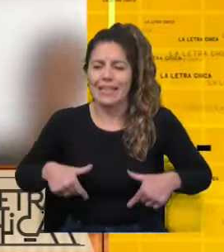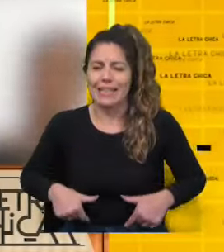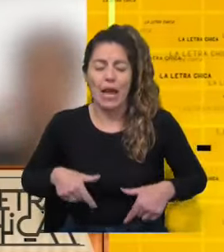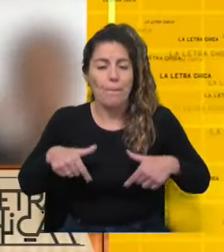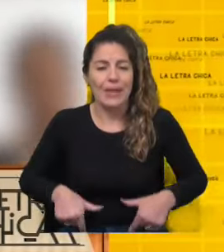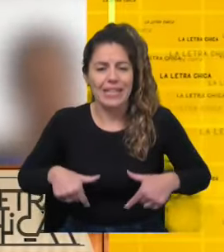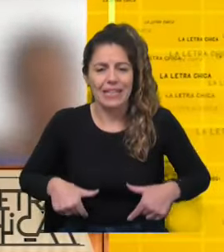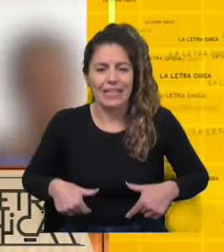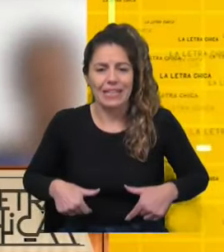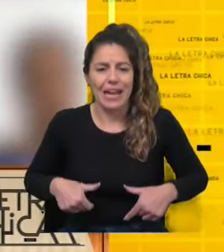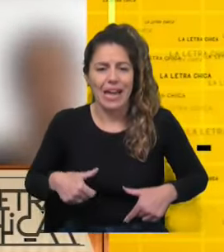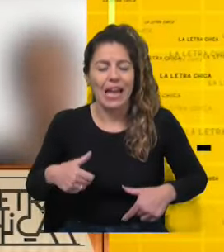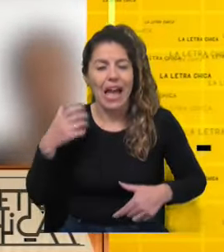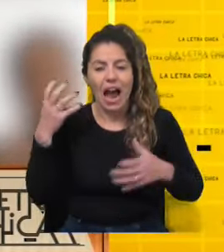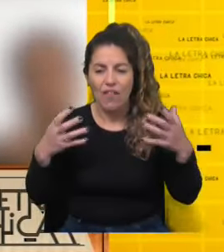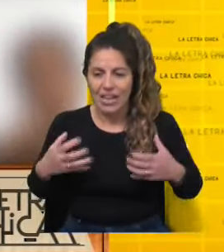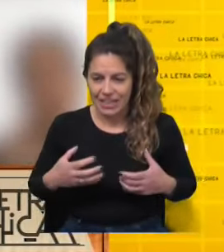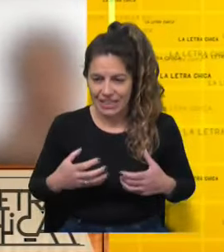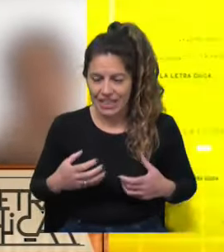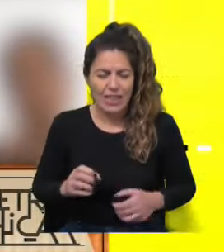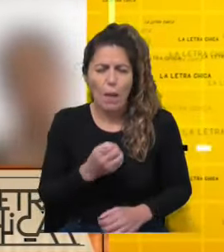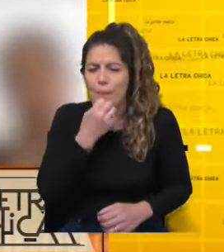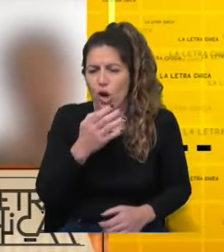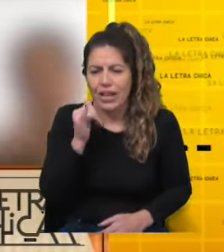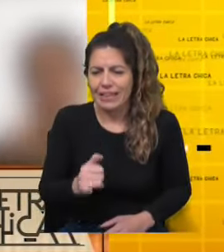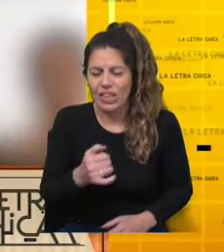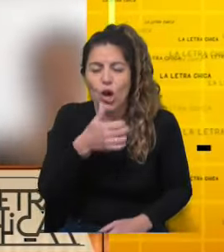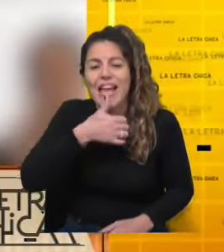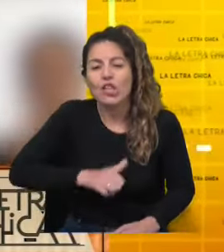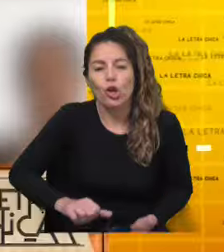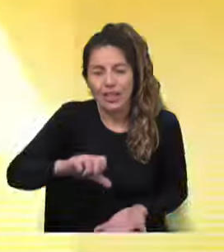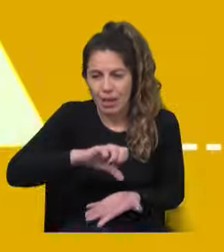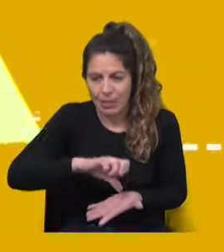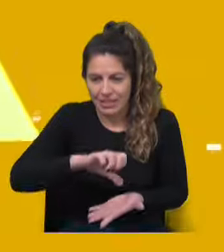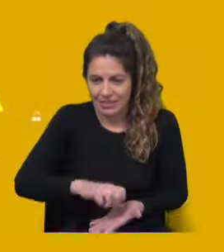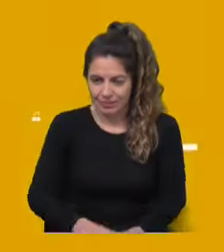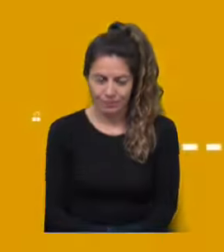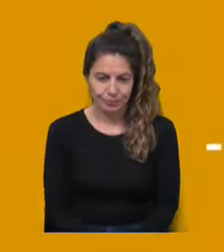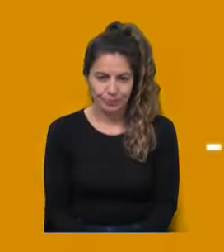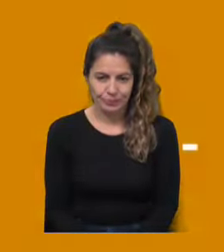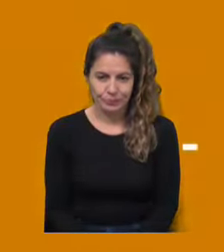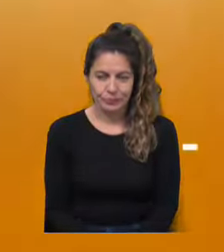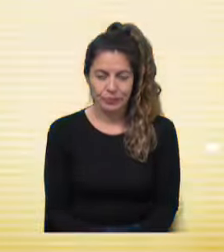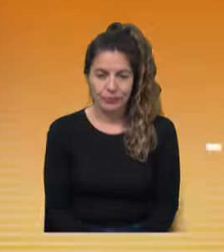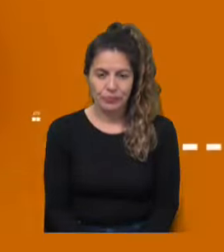ministra Azucena Arbeleche. De las mejores que ha tenido la historia de nuestro país.